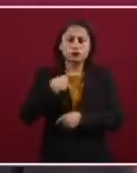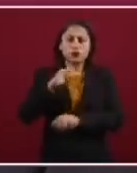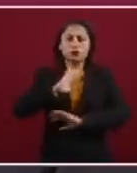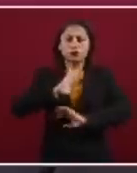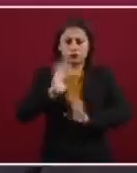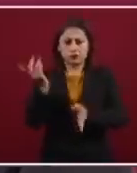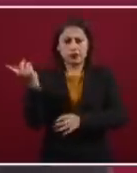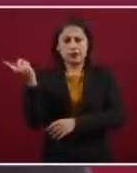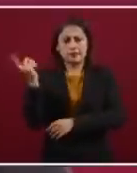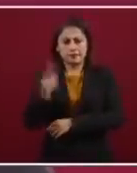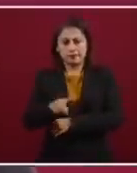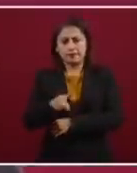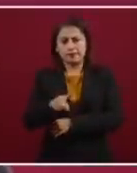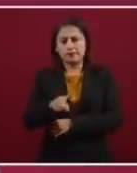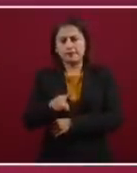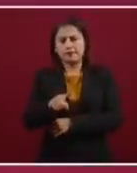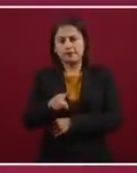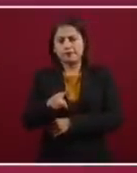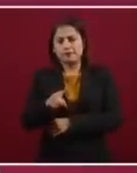desde